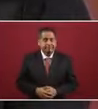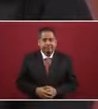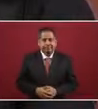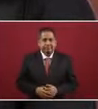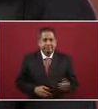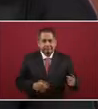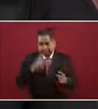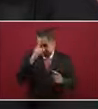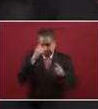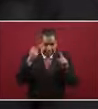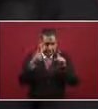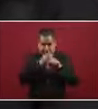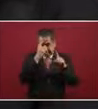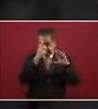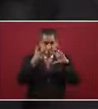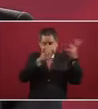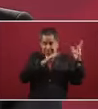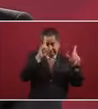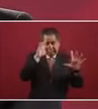fuera de quicio,